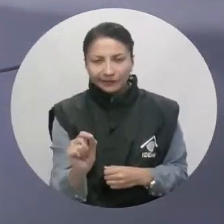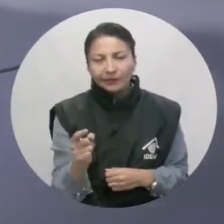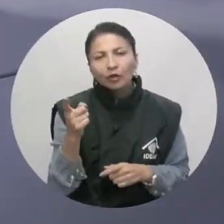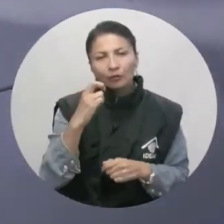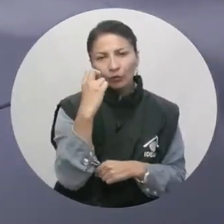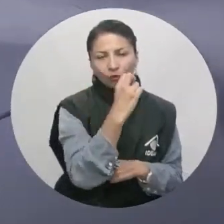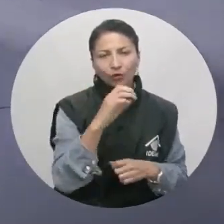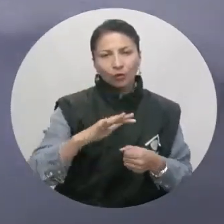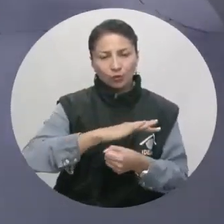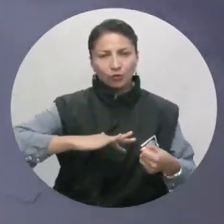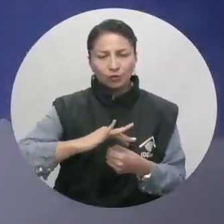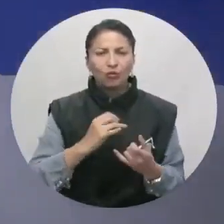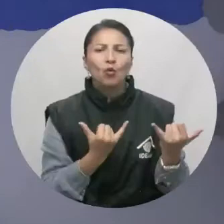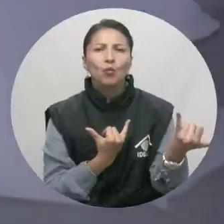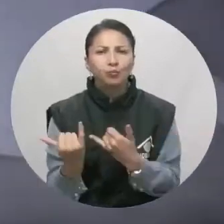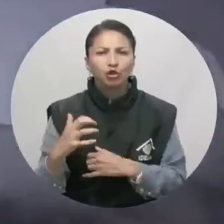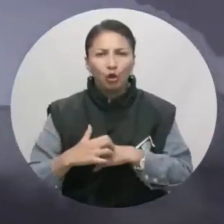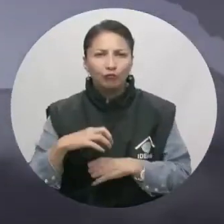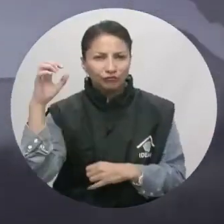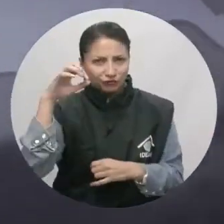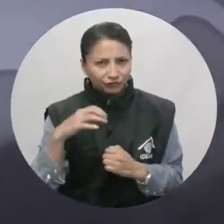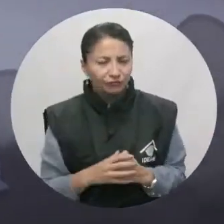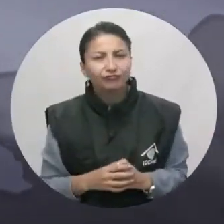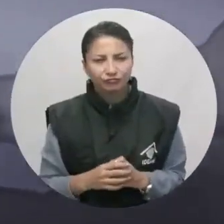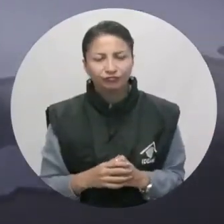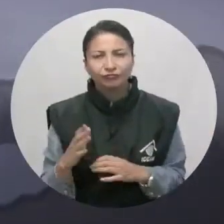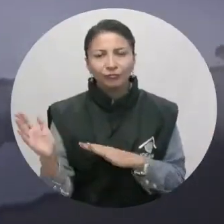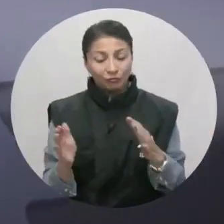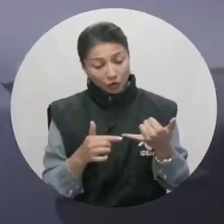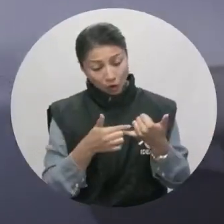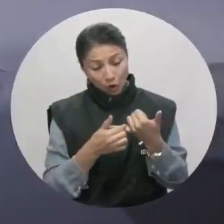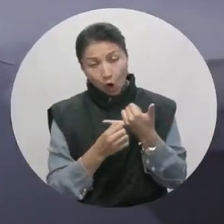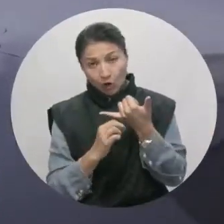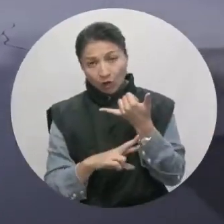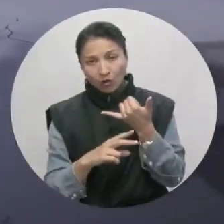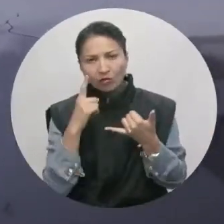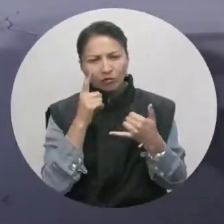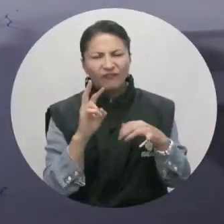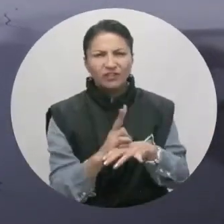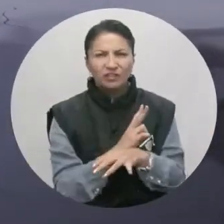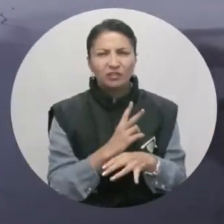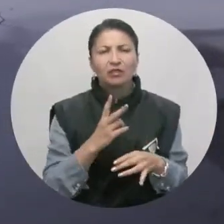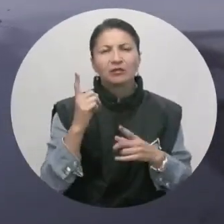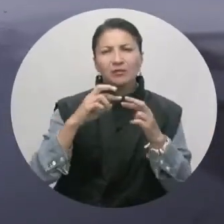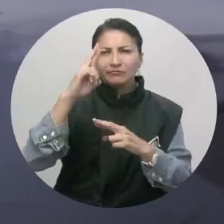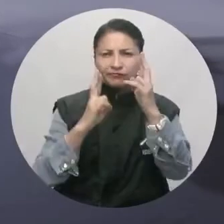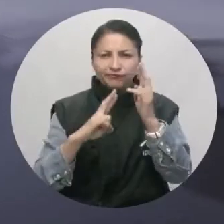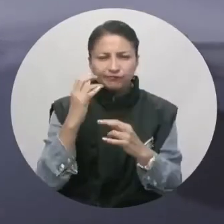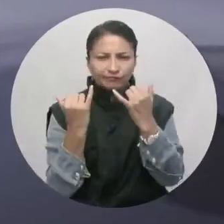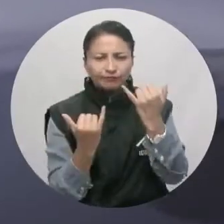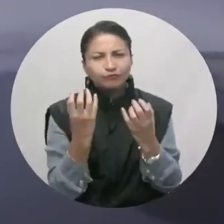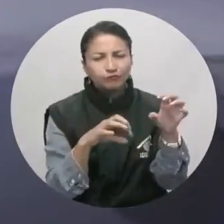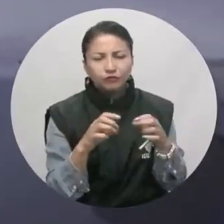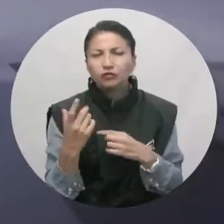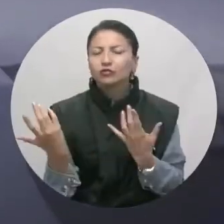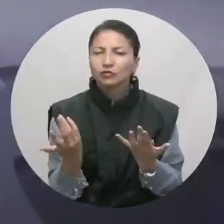oriente de Santander del Norte. Para la zona de la Orinoquía, las condiciones lluviosas serán entre ligeras y moderadas en Vichada, con